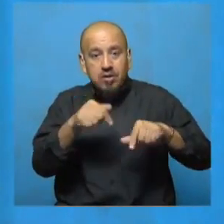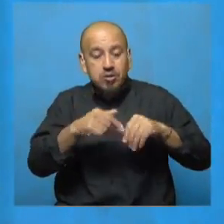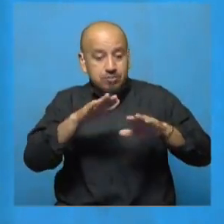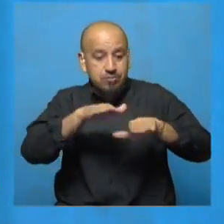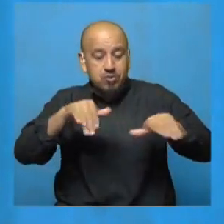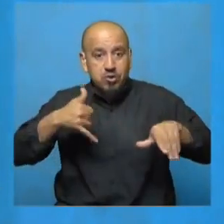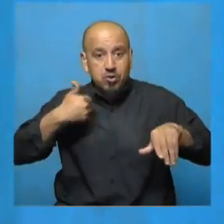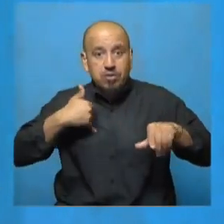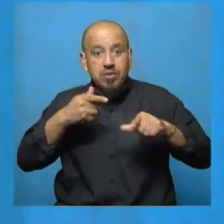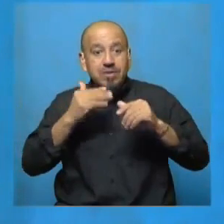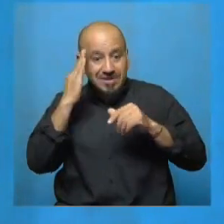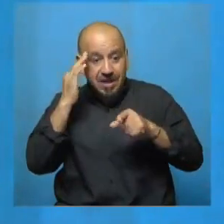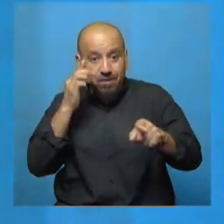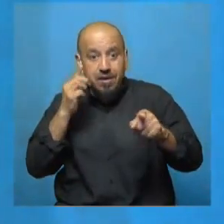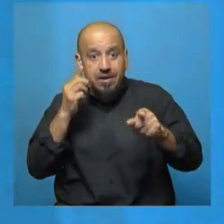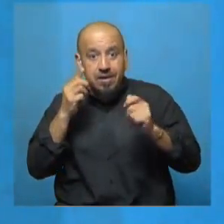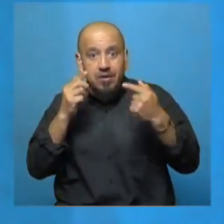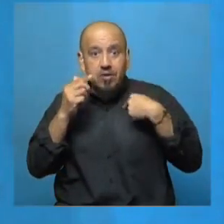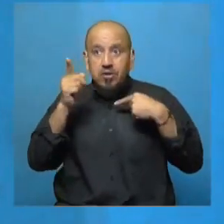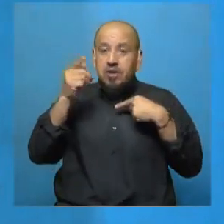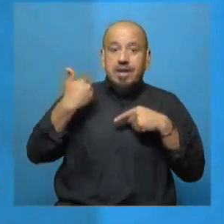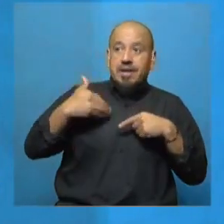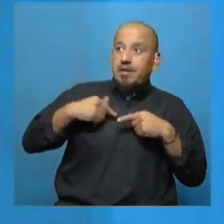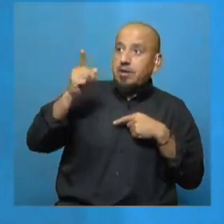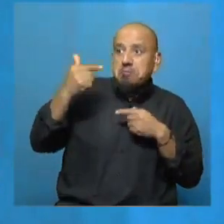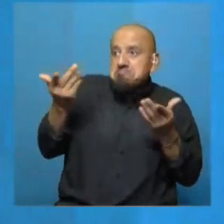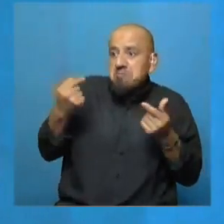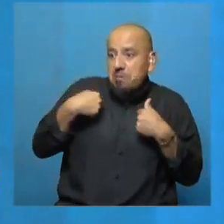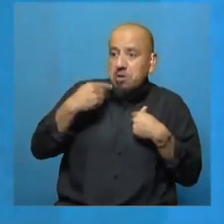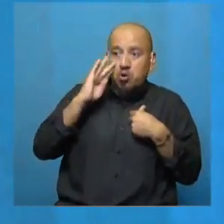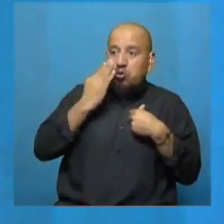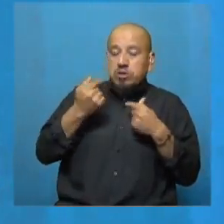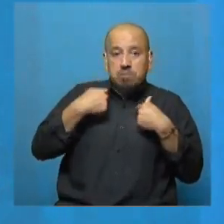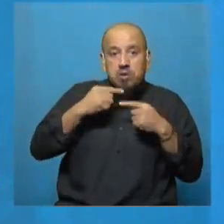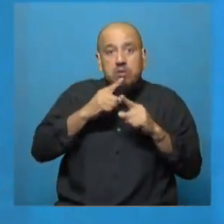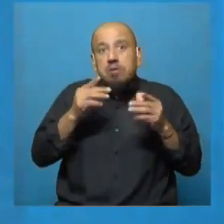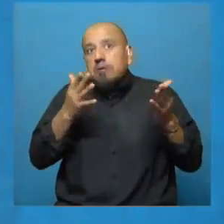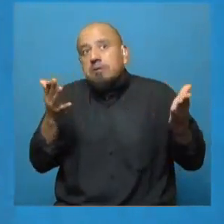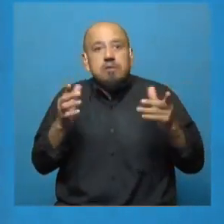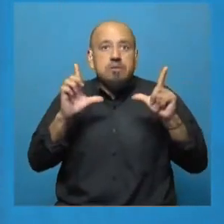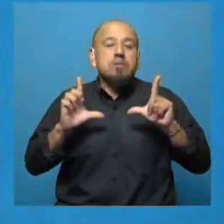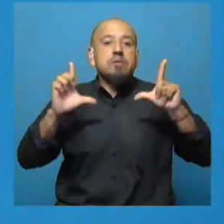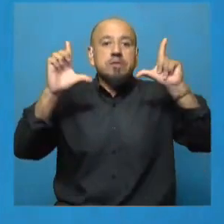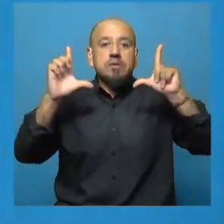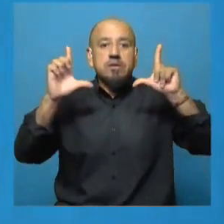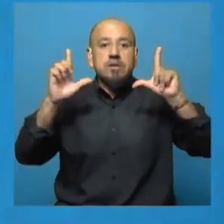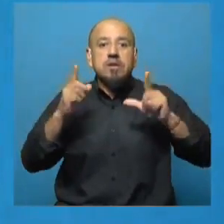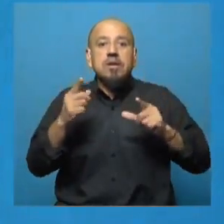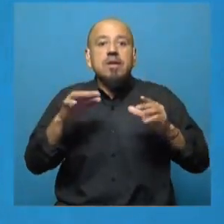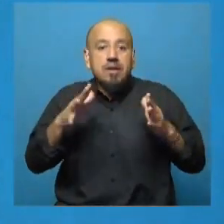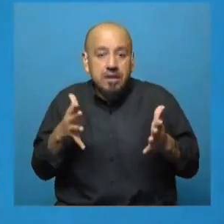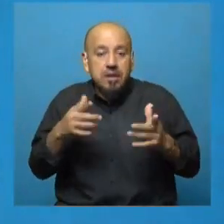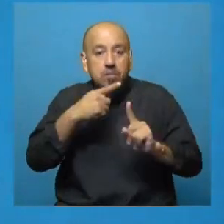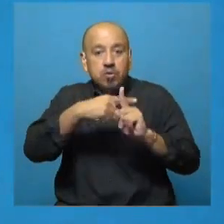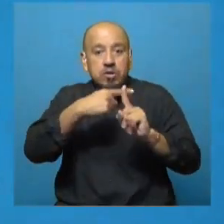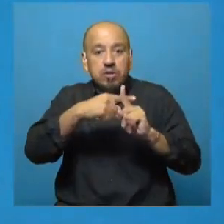saben quién soy es una Argentina no pasa este salvo que seas este o sea que Cuál es la